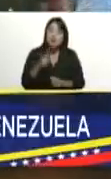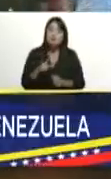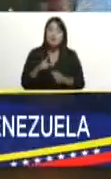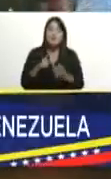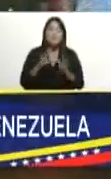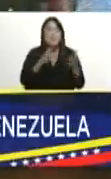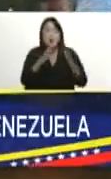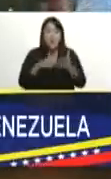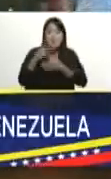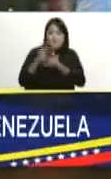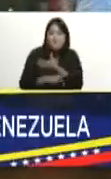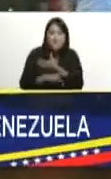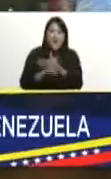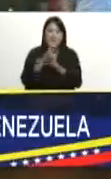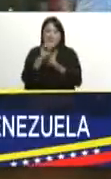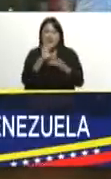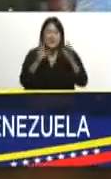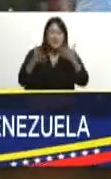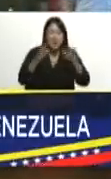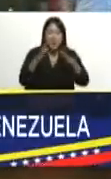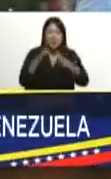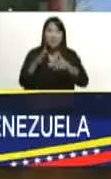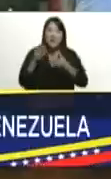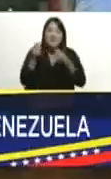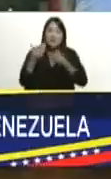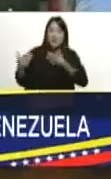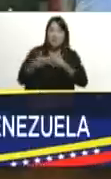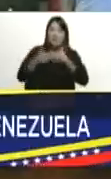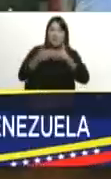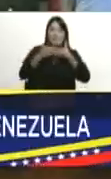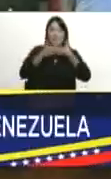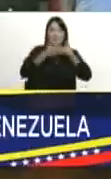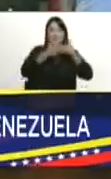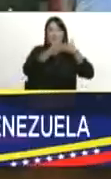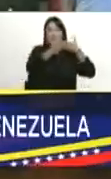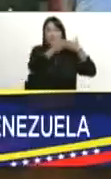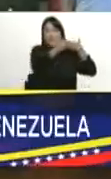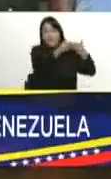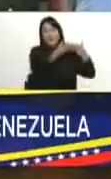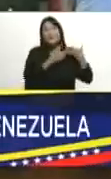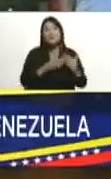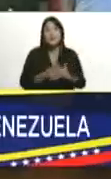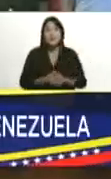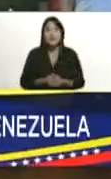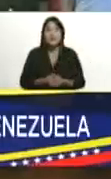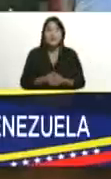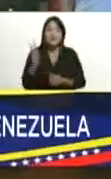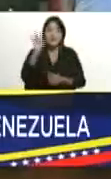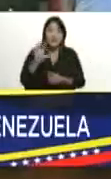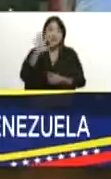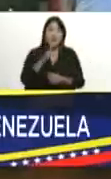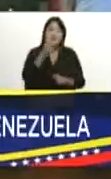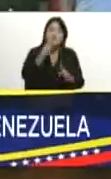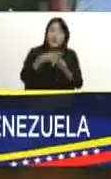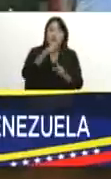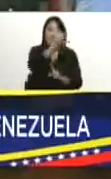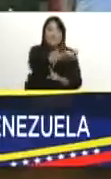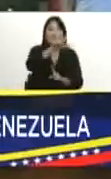planes conspirativos con el claro objetivo de atentar contra la integridad de las autoridades